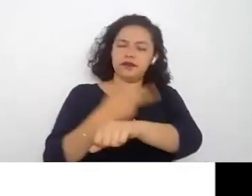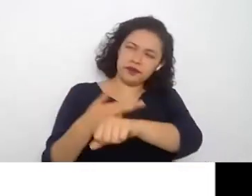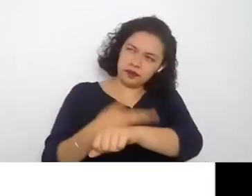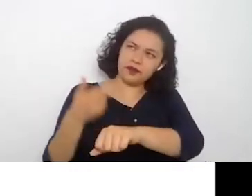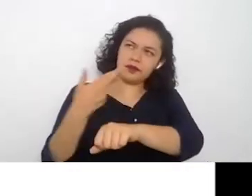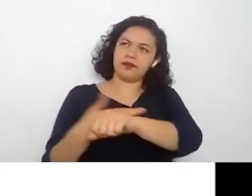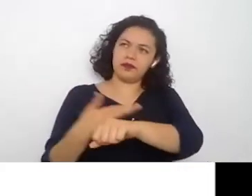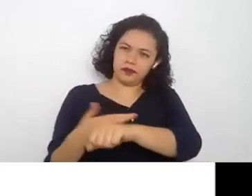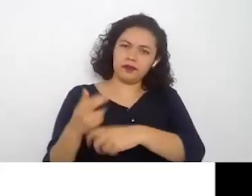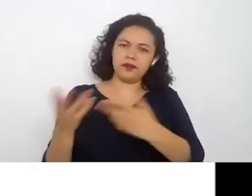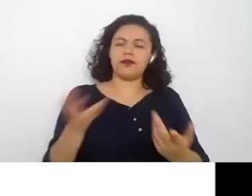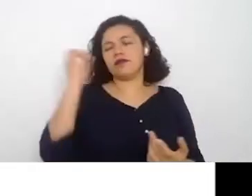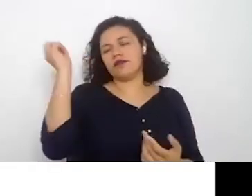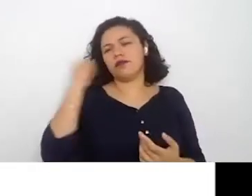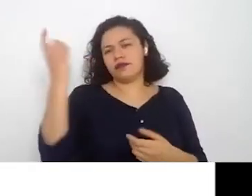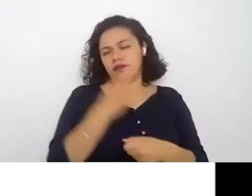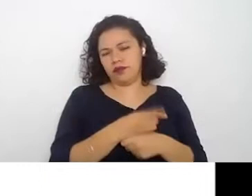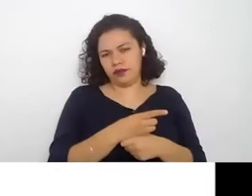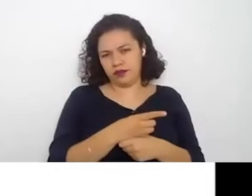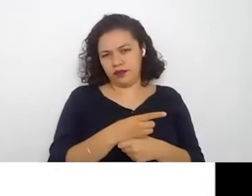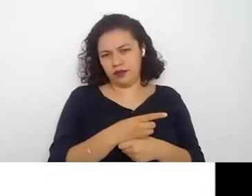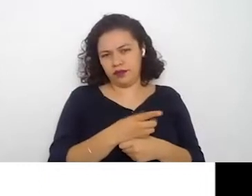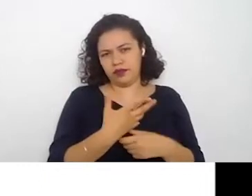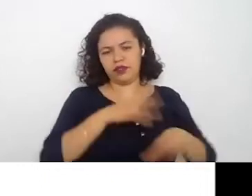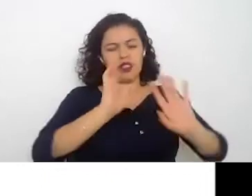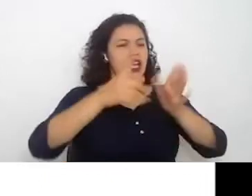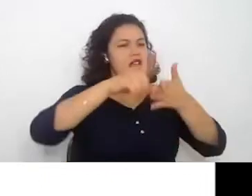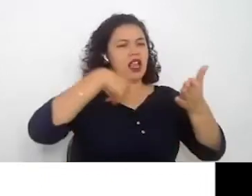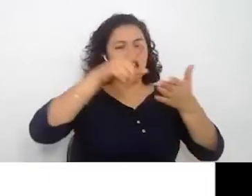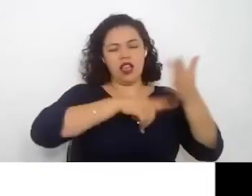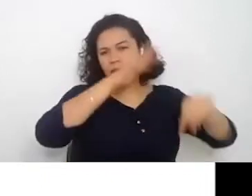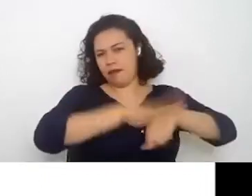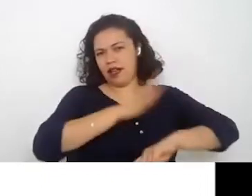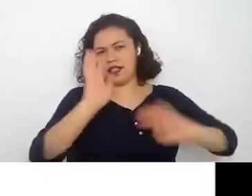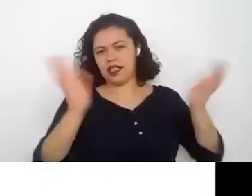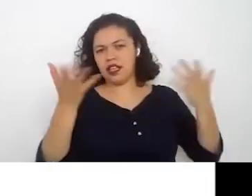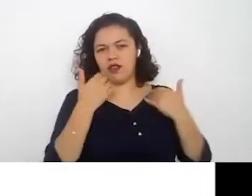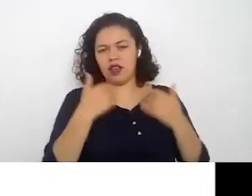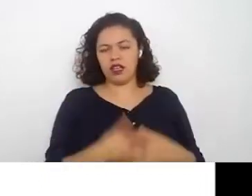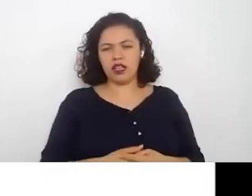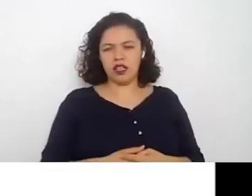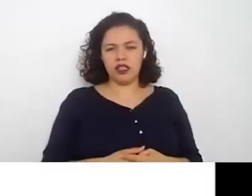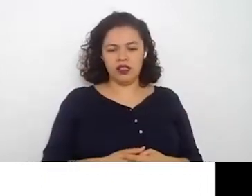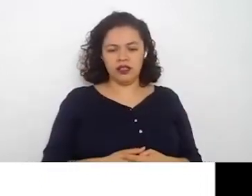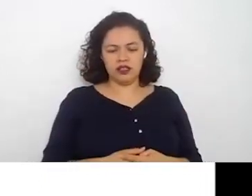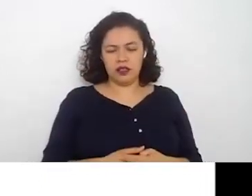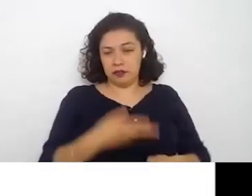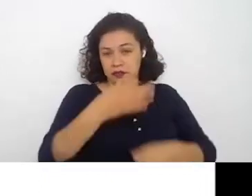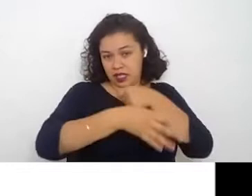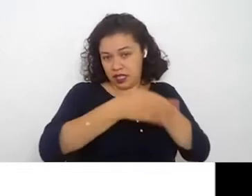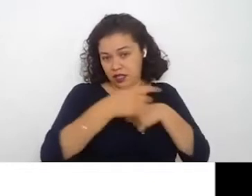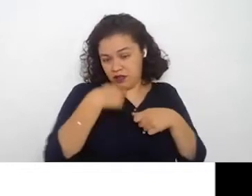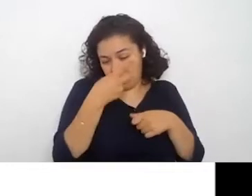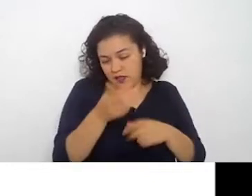afortunadamente se deroga, o sea, se cancela, ¿verdad? No aparece más, no por el momento, digo yo, pero esto es